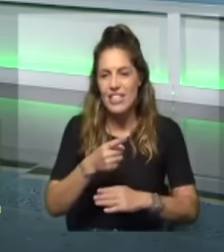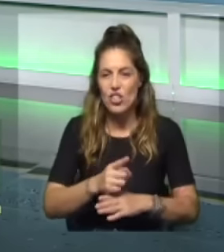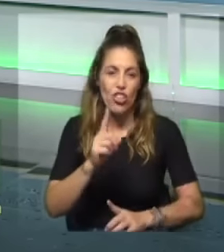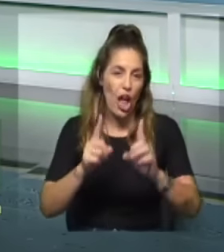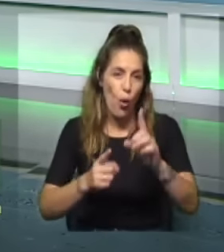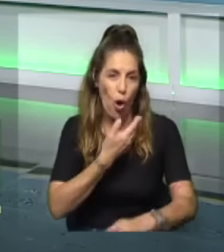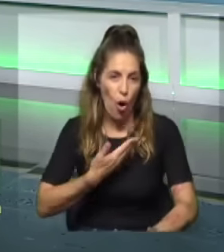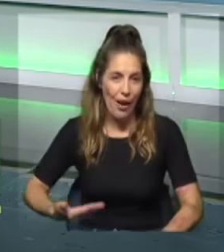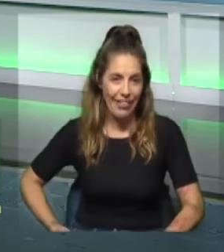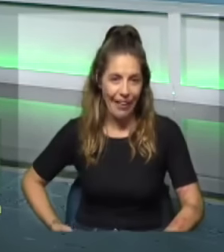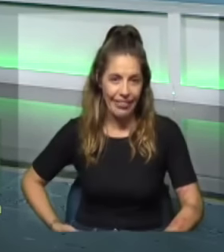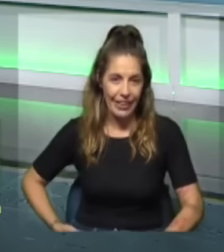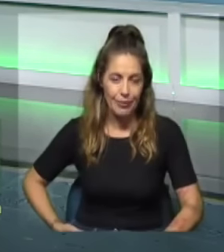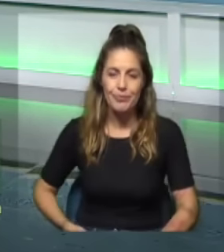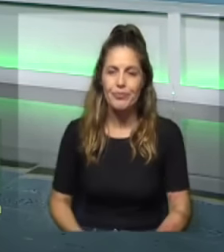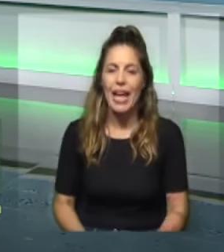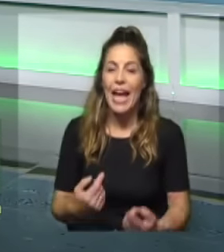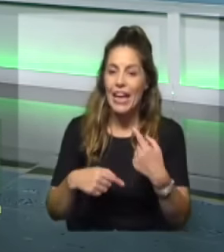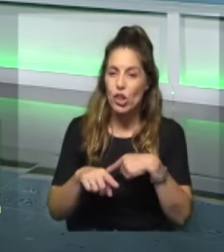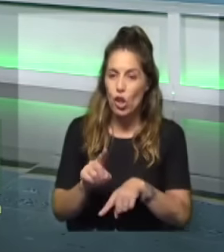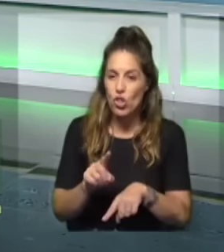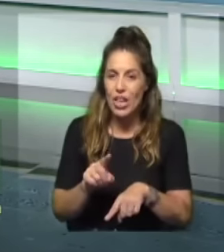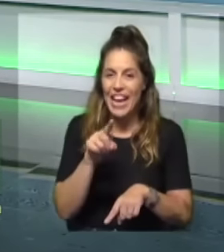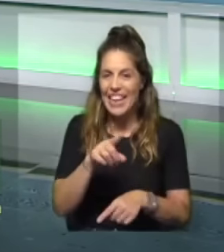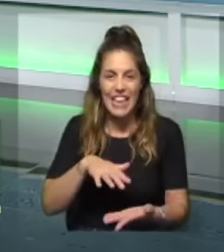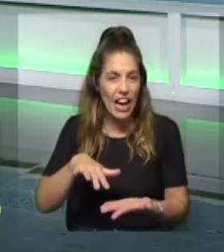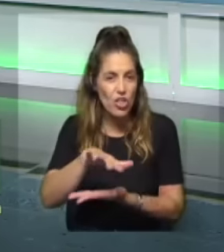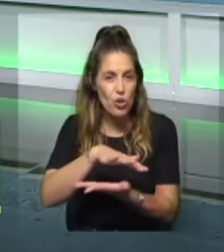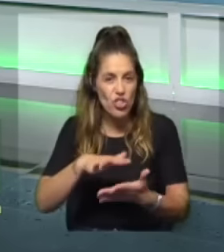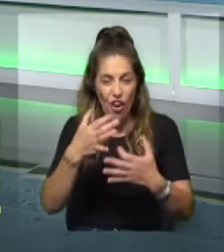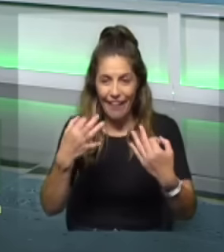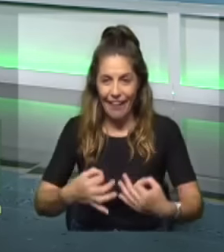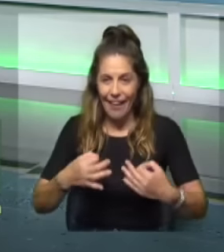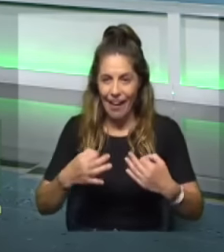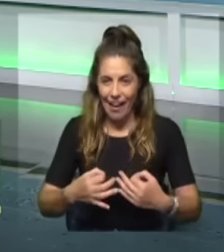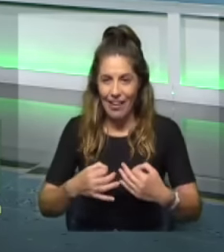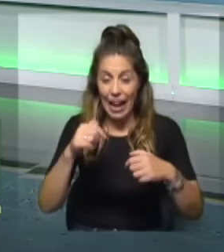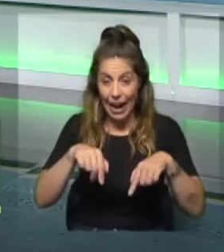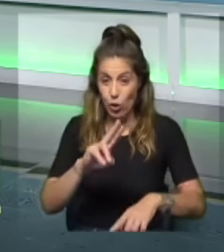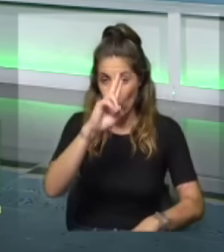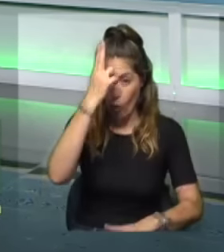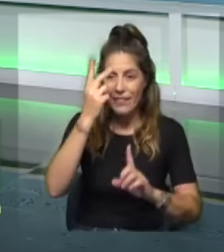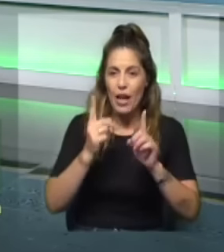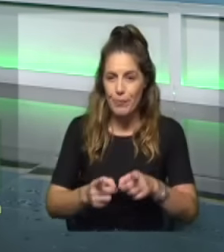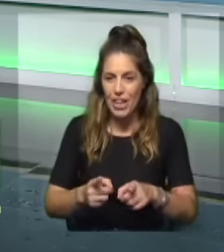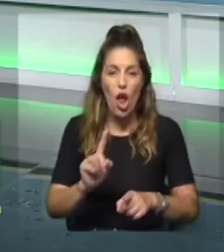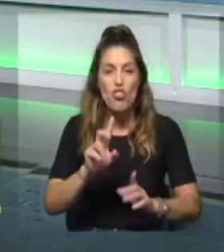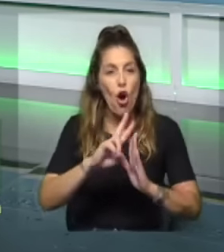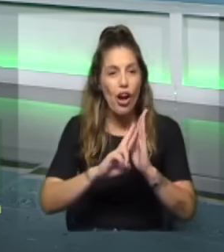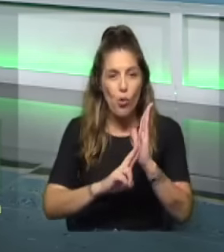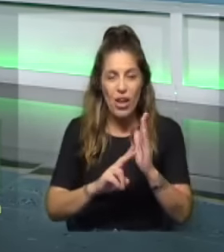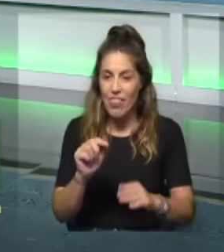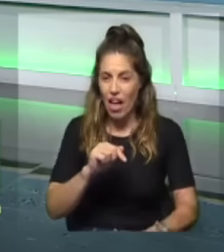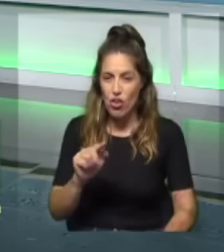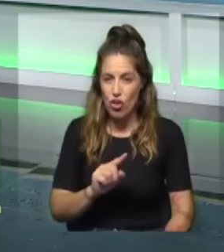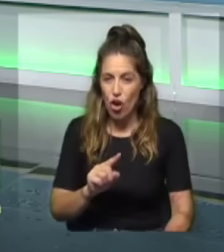algún gobernante o de alguna gobernante Entonces esta que es una situación real que sucede en nuestro país No no está regulada